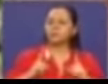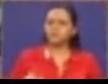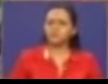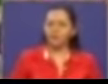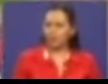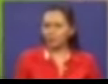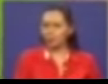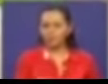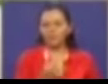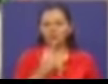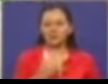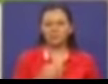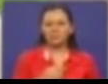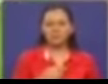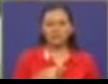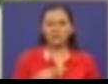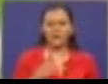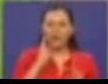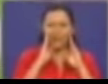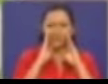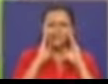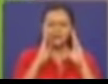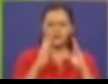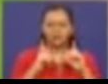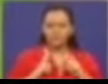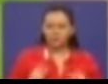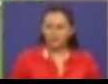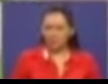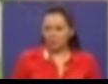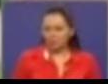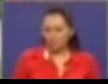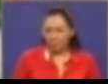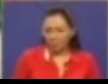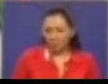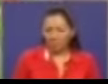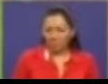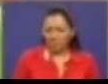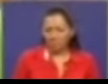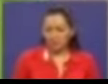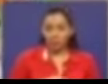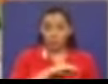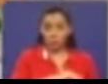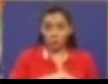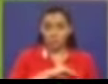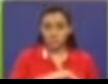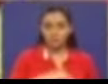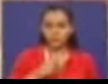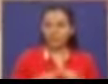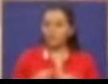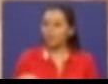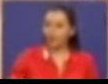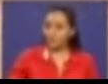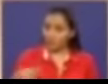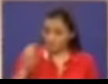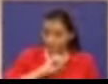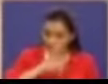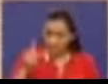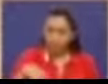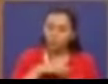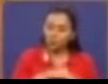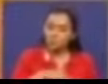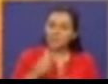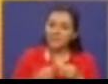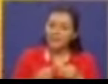Paso, que nos dicen que es la atención en salud. Algo indignante para los quiteños. Pero aclara que es el municipio de Quito, cuidado, creen que es el municipio de Archidona. No,